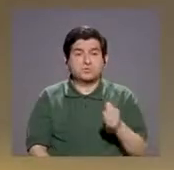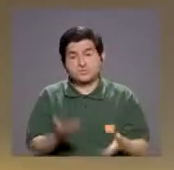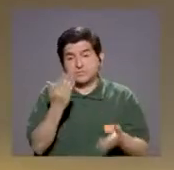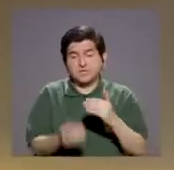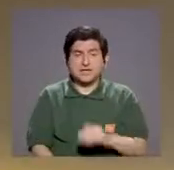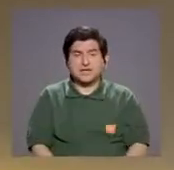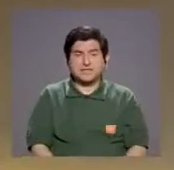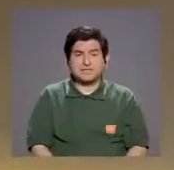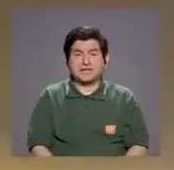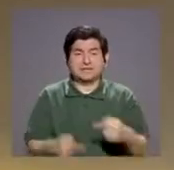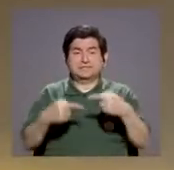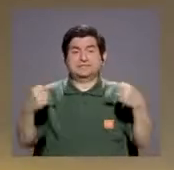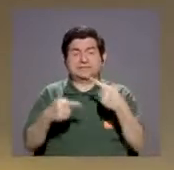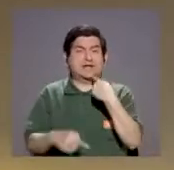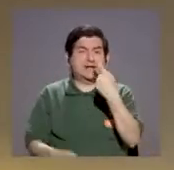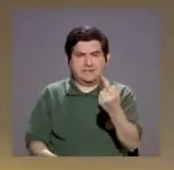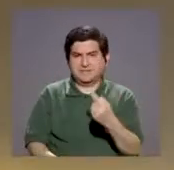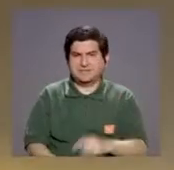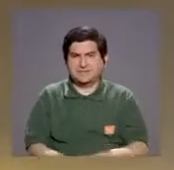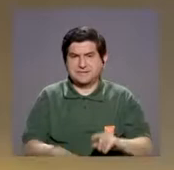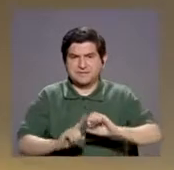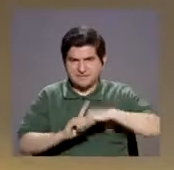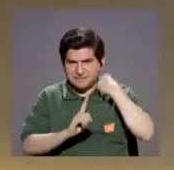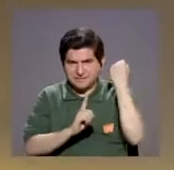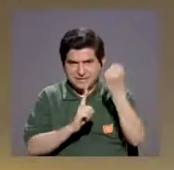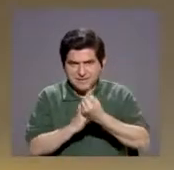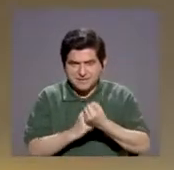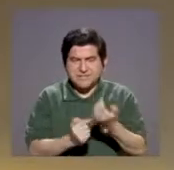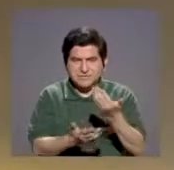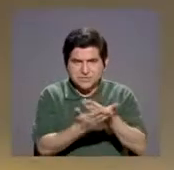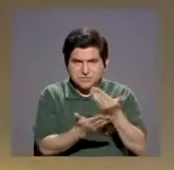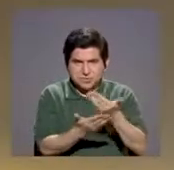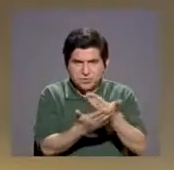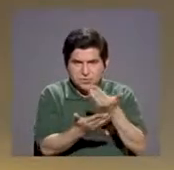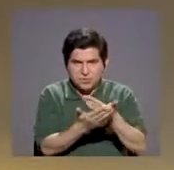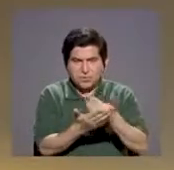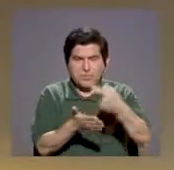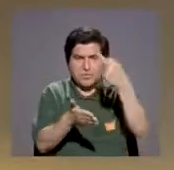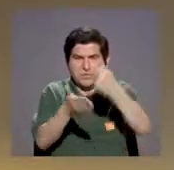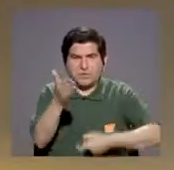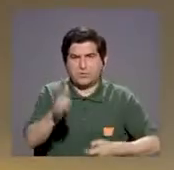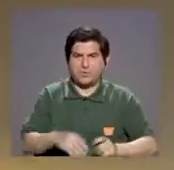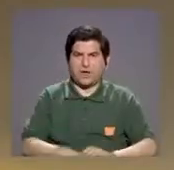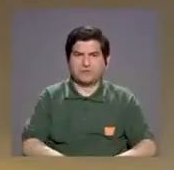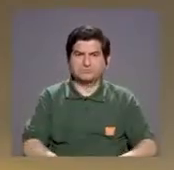por decir eso con evidencia dura